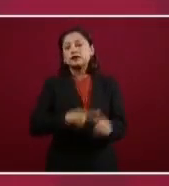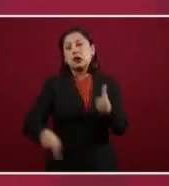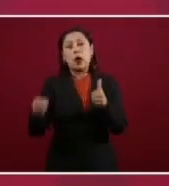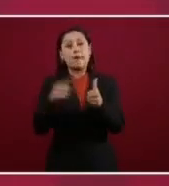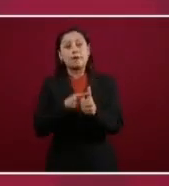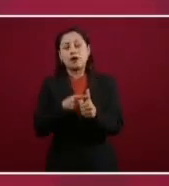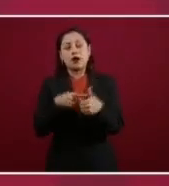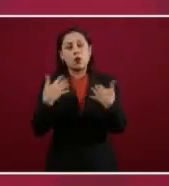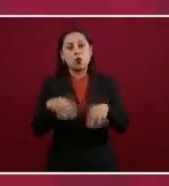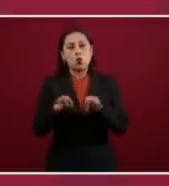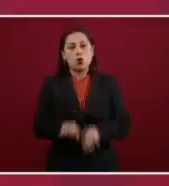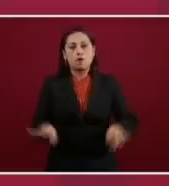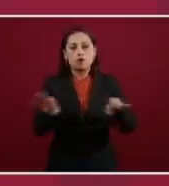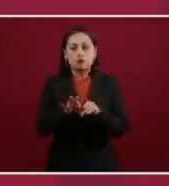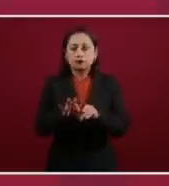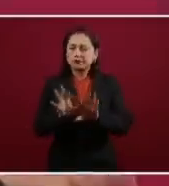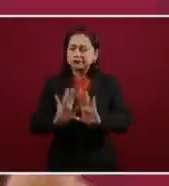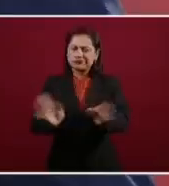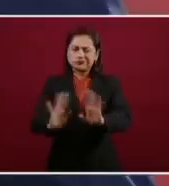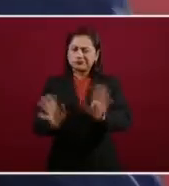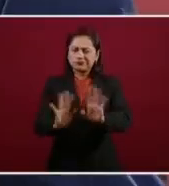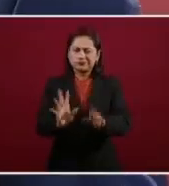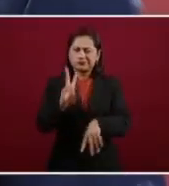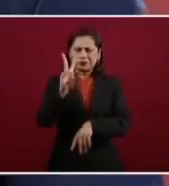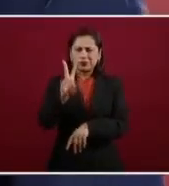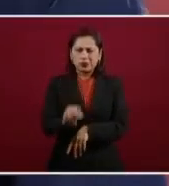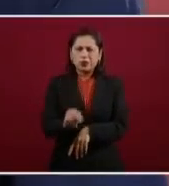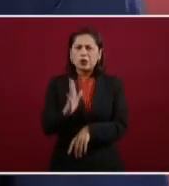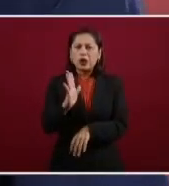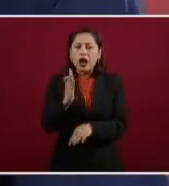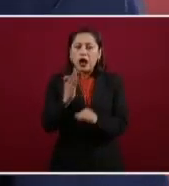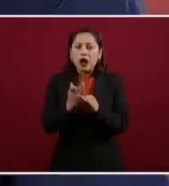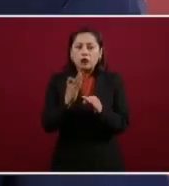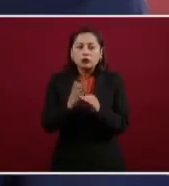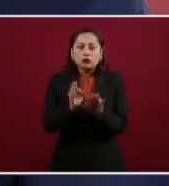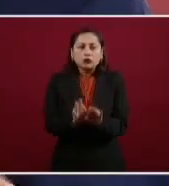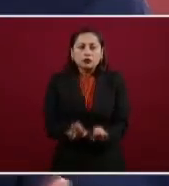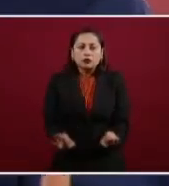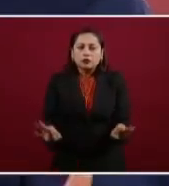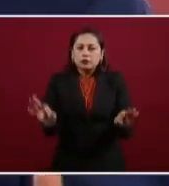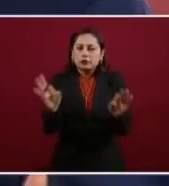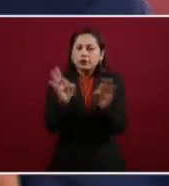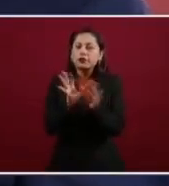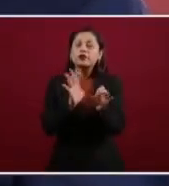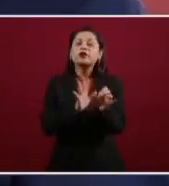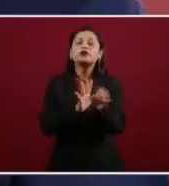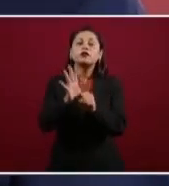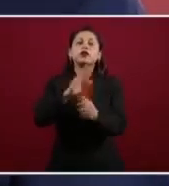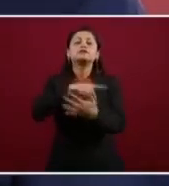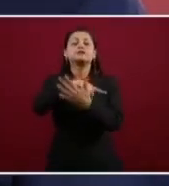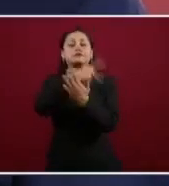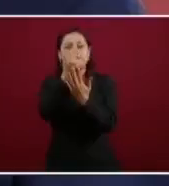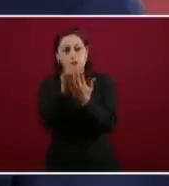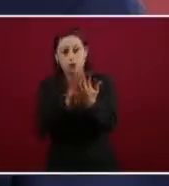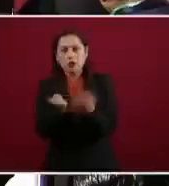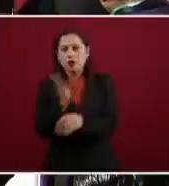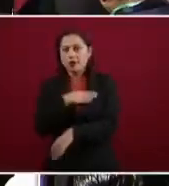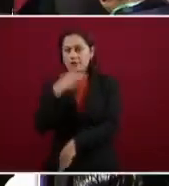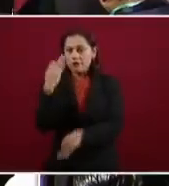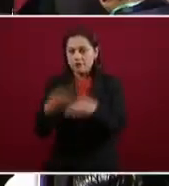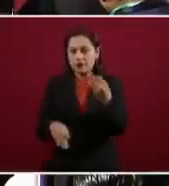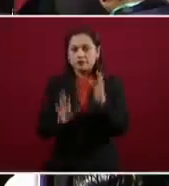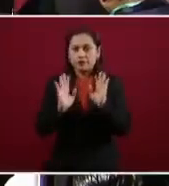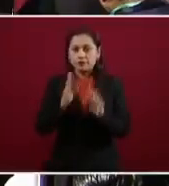importante es el programa qué bien que está aquí ricardo sheffield